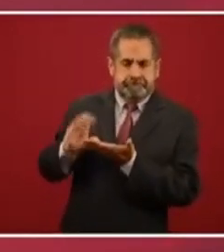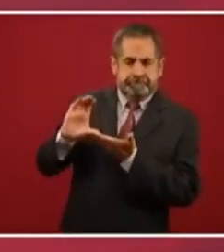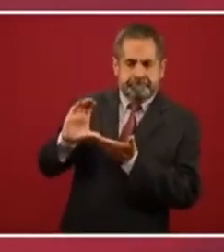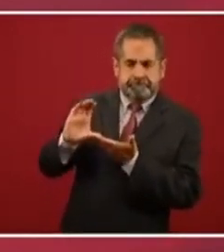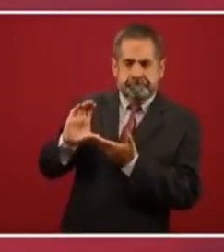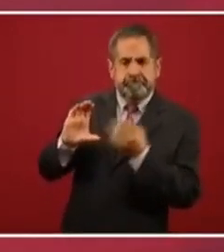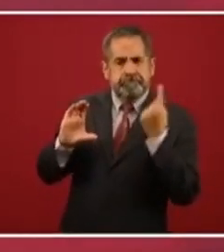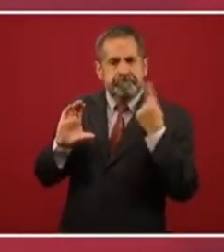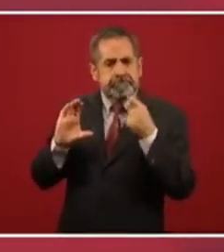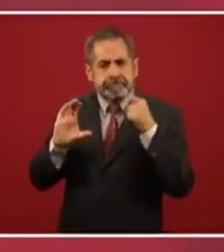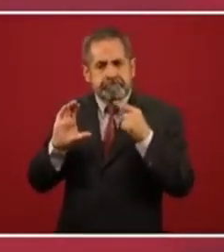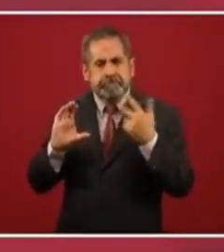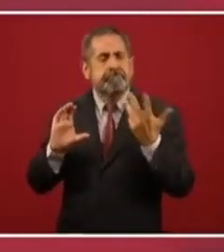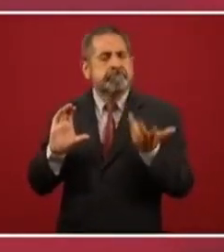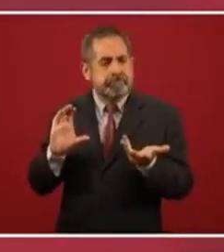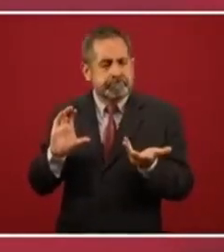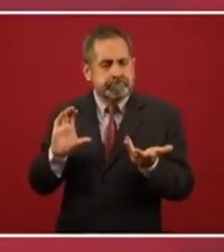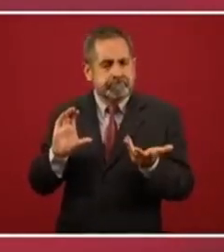para